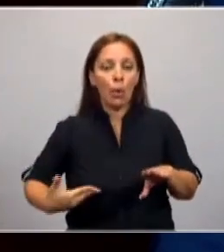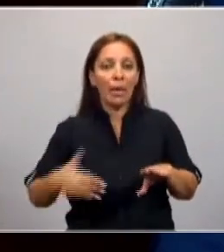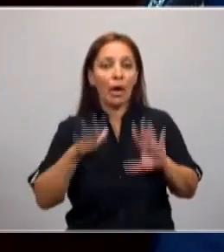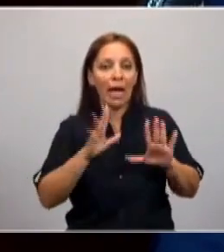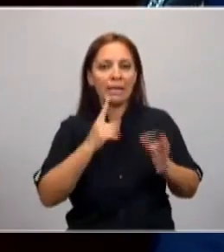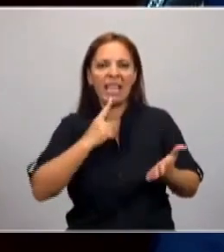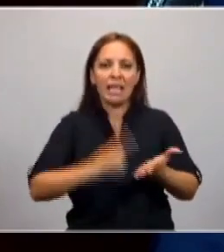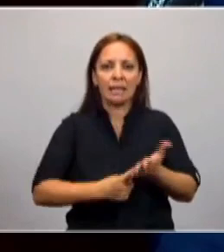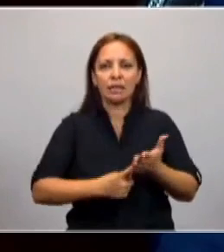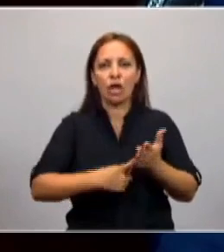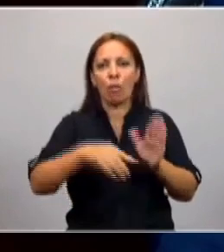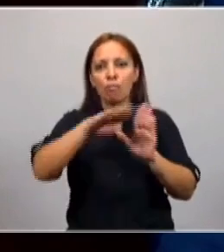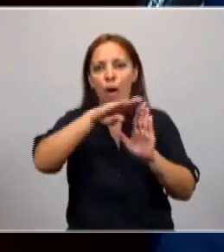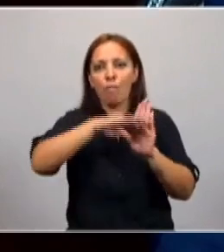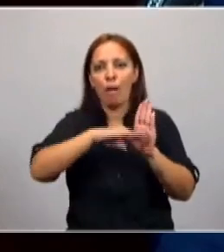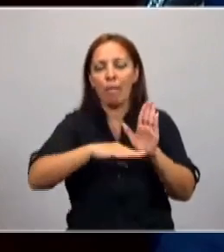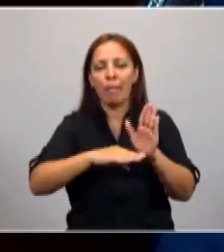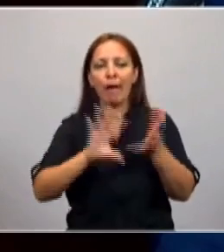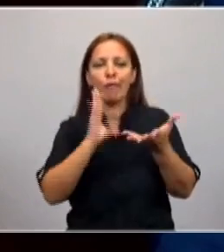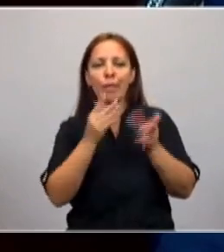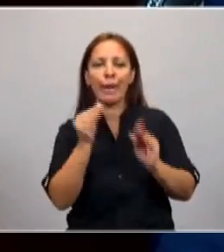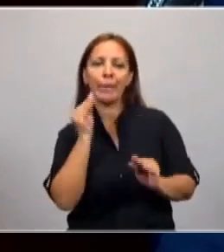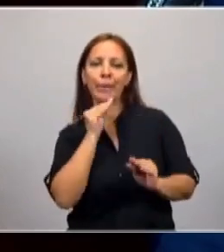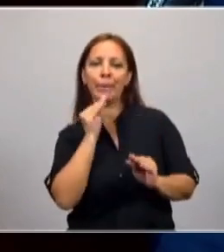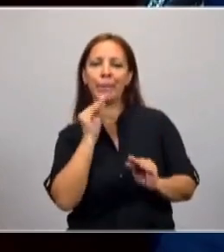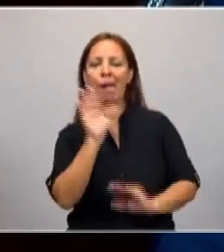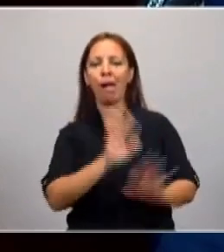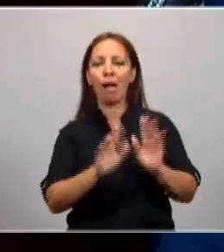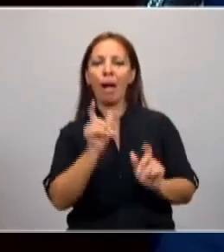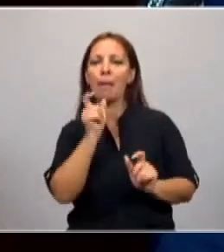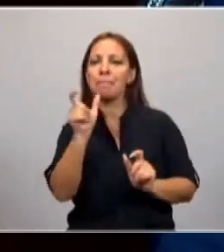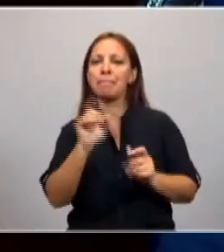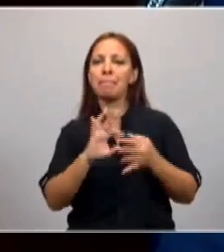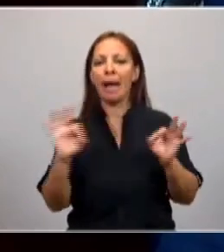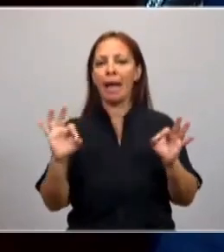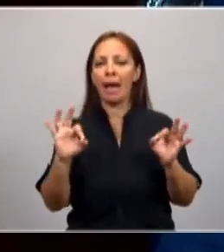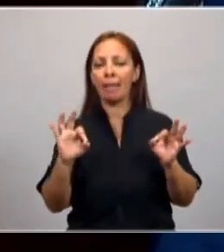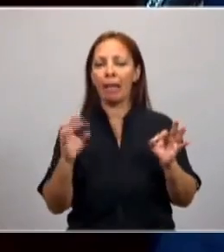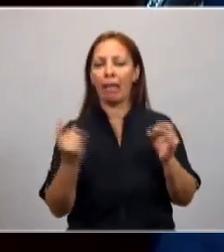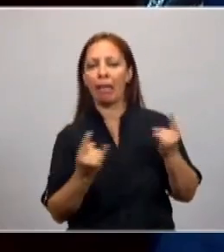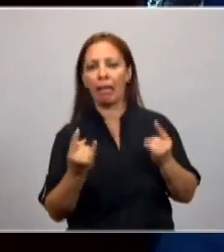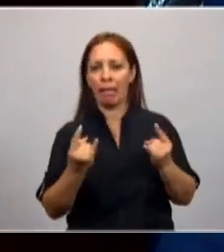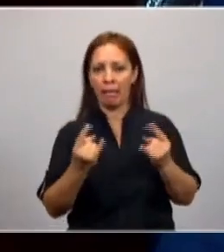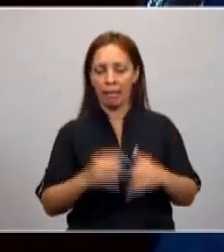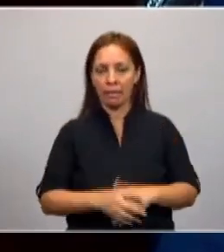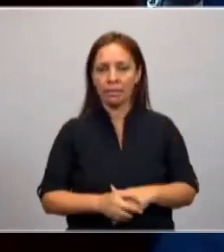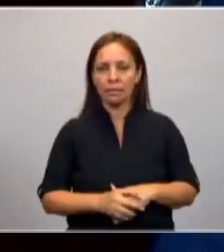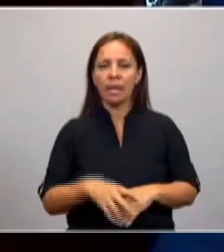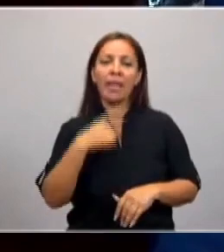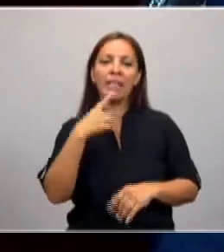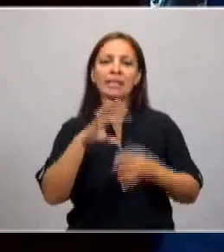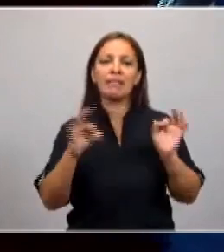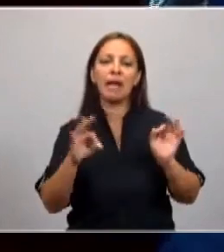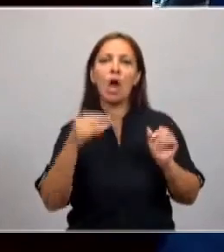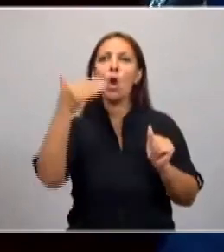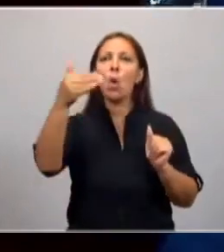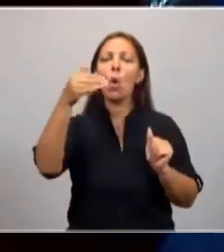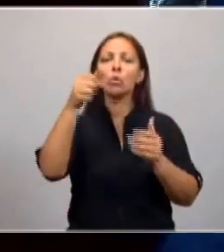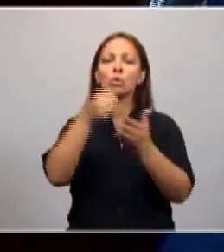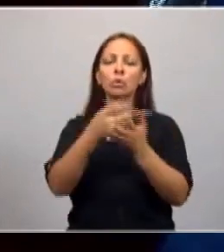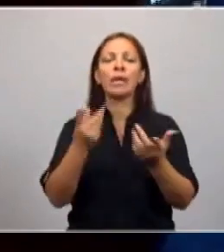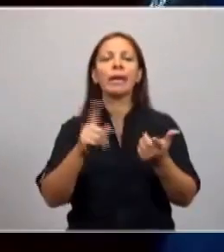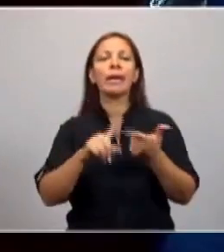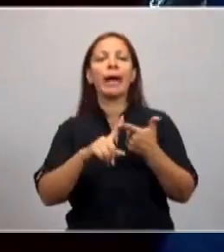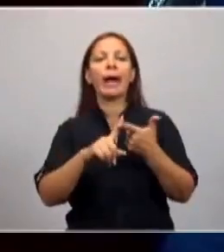mayorías, intenta enmascarar la realidad con palabras fraudulentas. Luz al final del túnel, segundo semestre,